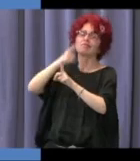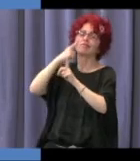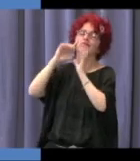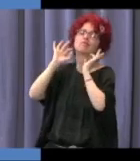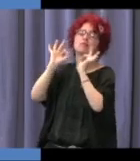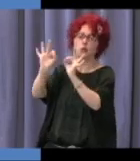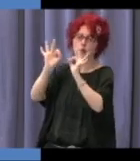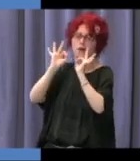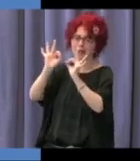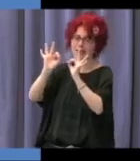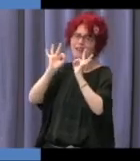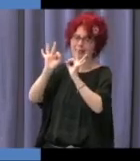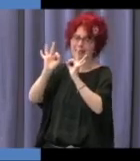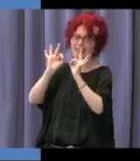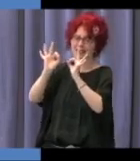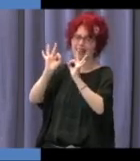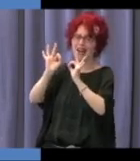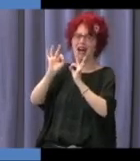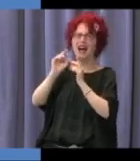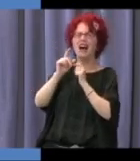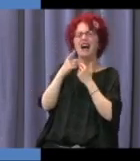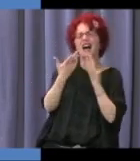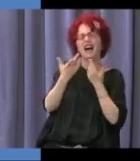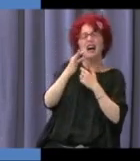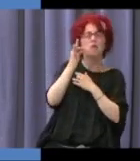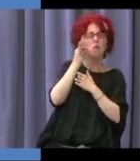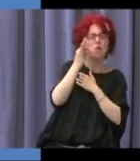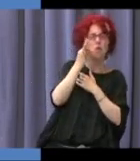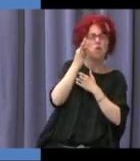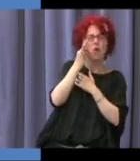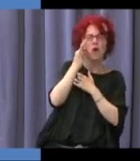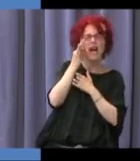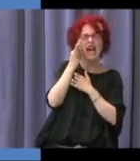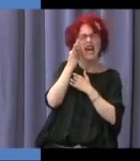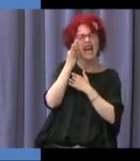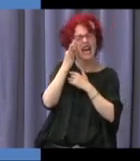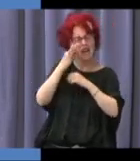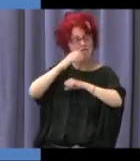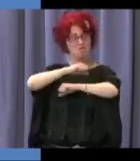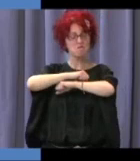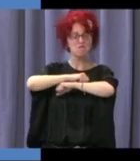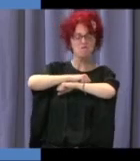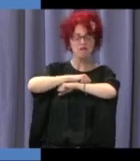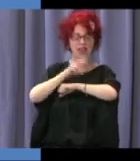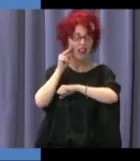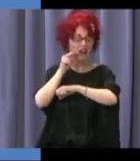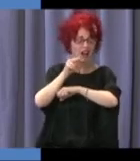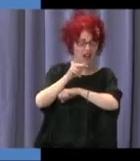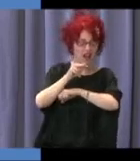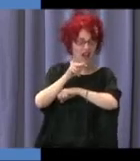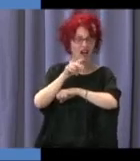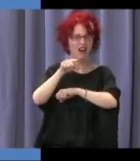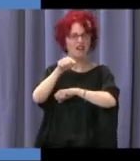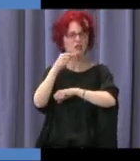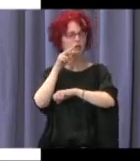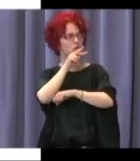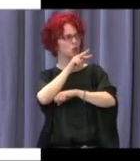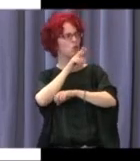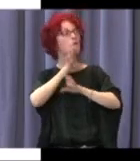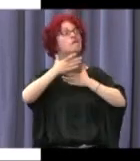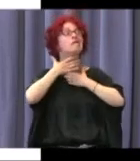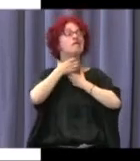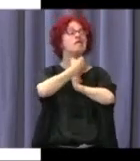en los refraneros. A la mujer y a la mula con mano dura, a la mujer ventanera, tuércele el cuello si la quieres buena, etcétera,